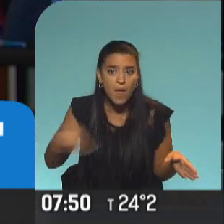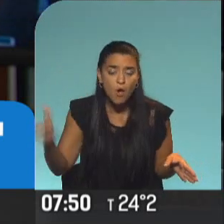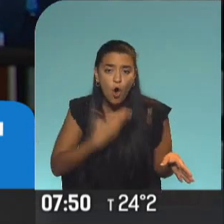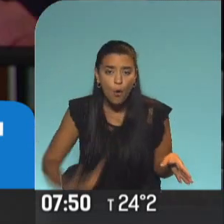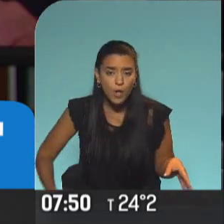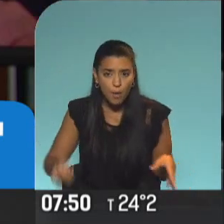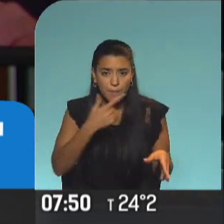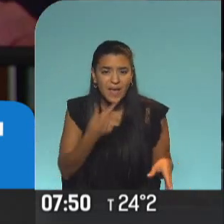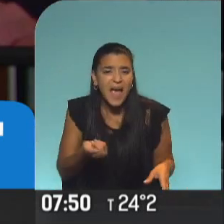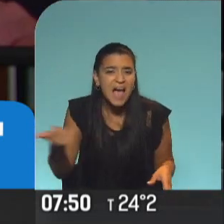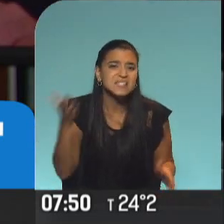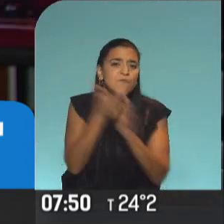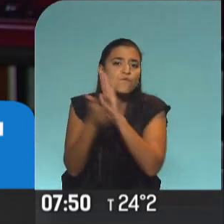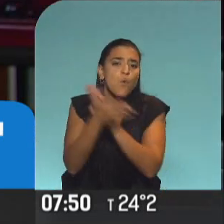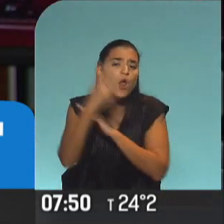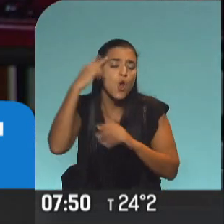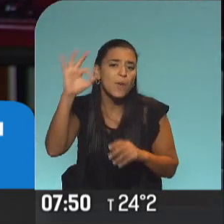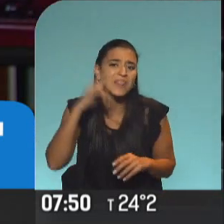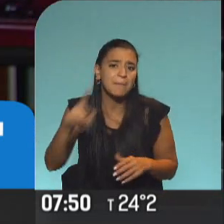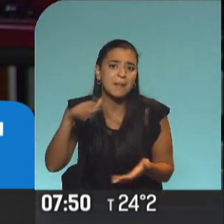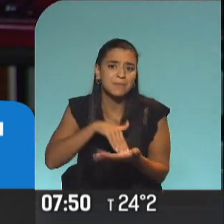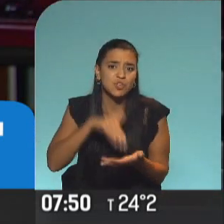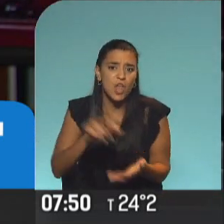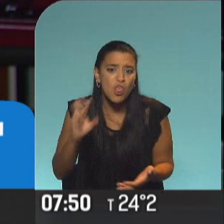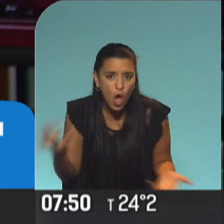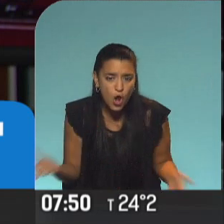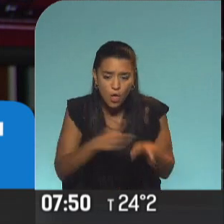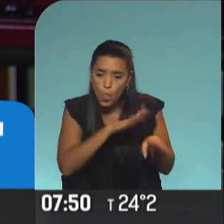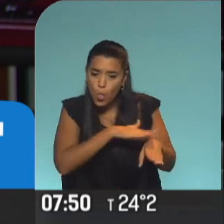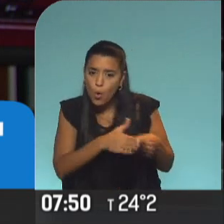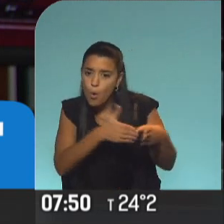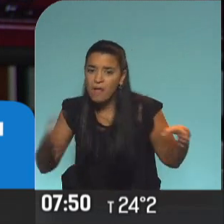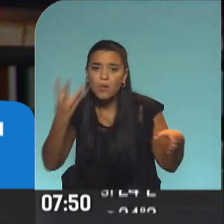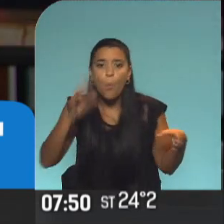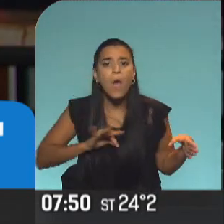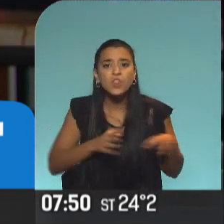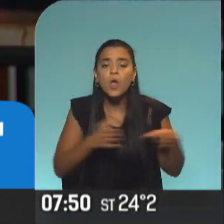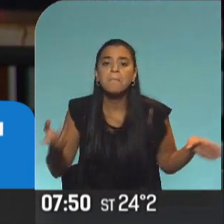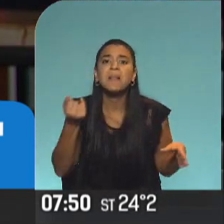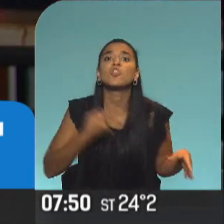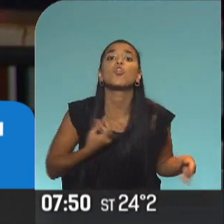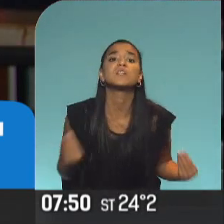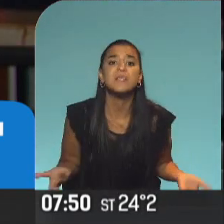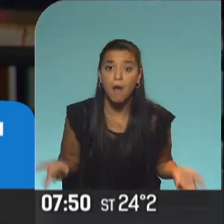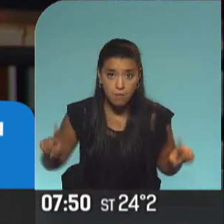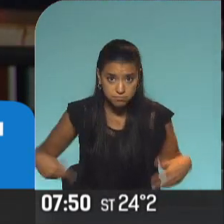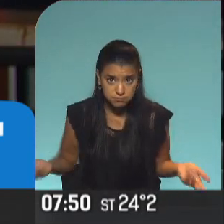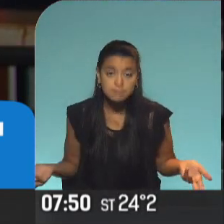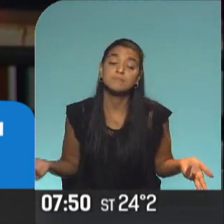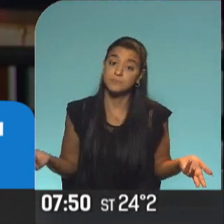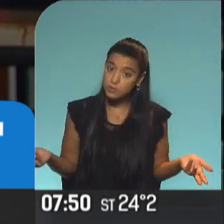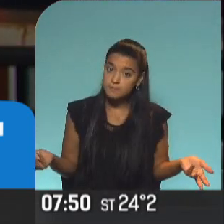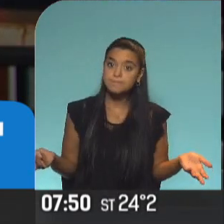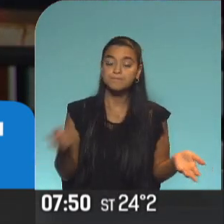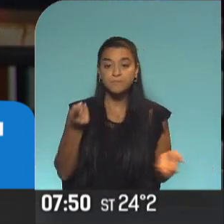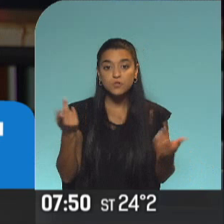de Macri tiene casi una fuga de 90.000 millones de dólares a lo largo de 4 años. Bueno, toda esa plata nadie sabe dónde está y es evidente